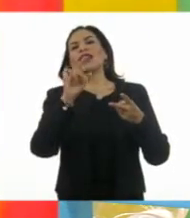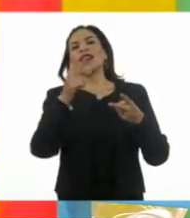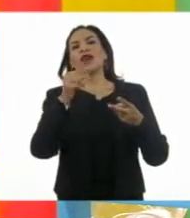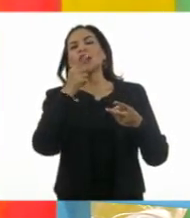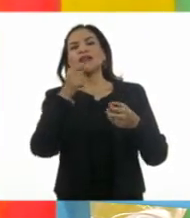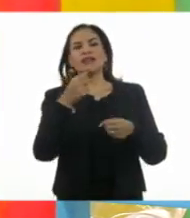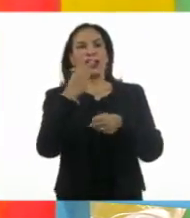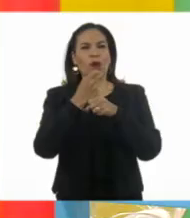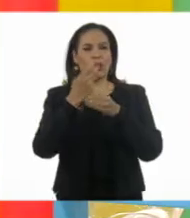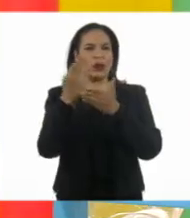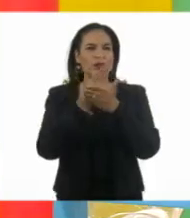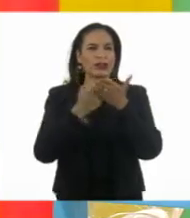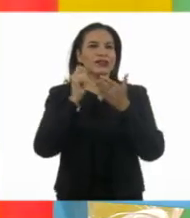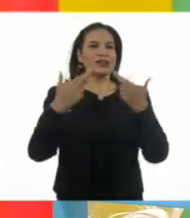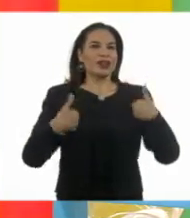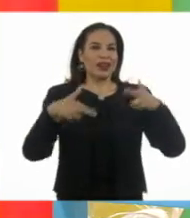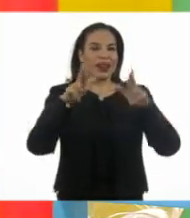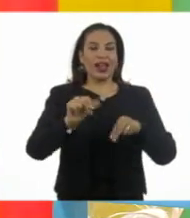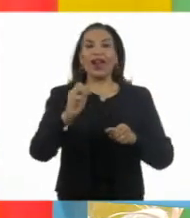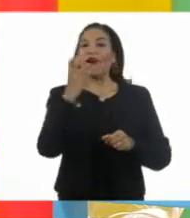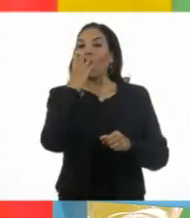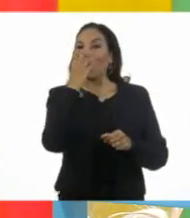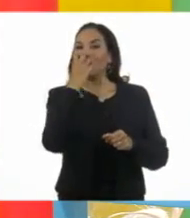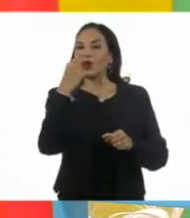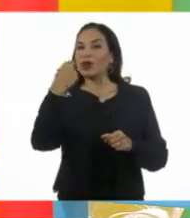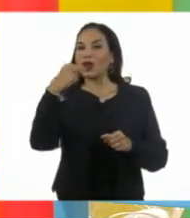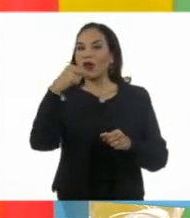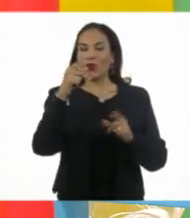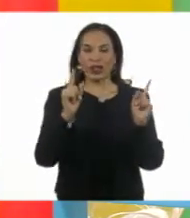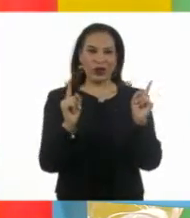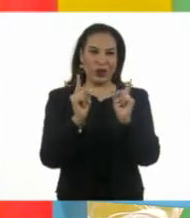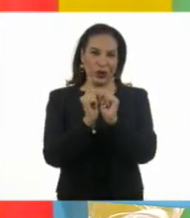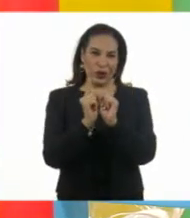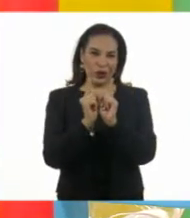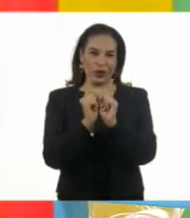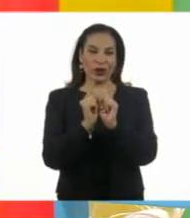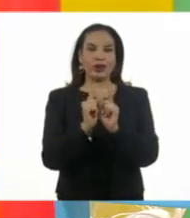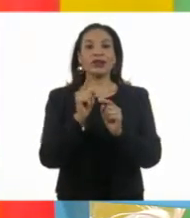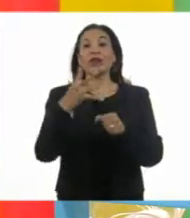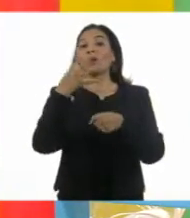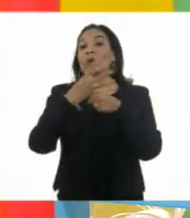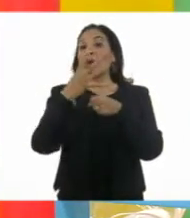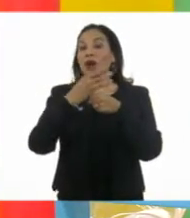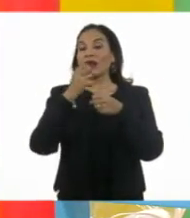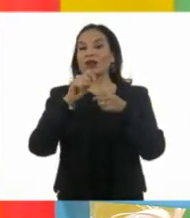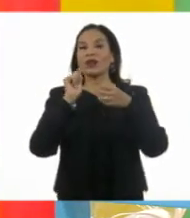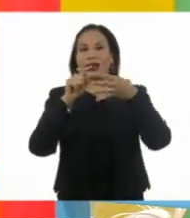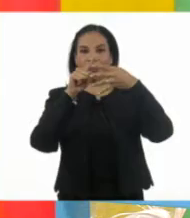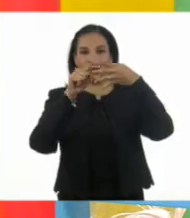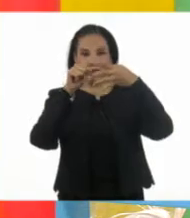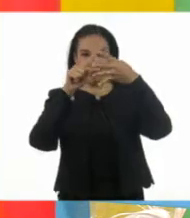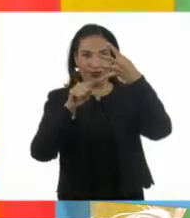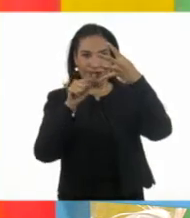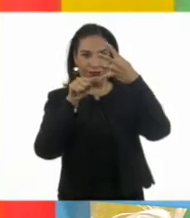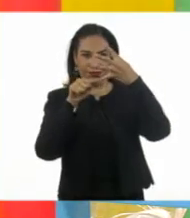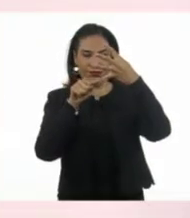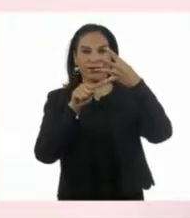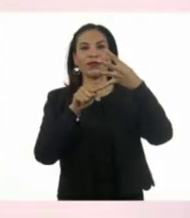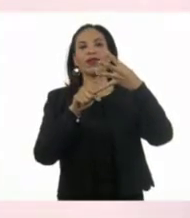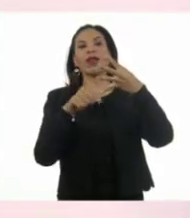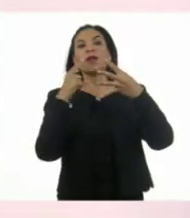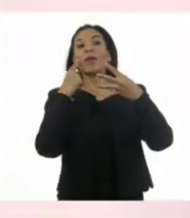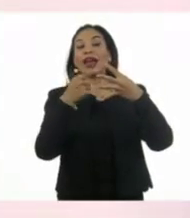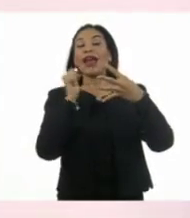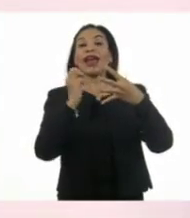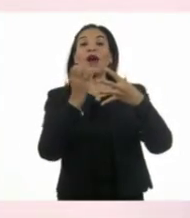que el segundo dibujo representa a un oso y su nombre es cortito. Uh-huh. Es el cuarto de arriba hacia abajo. Aquí tenemos